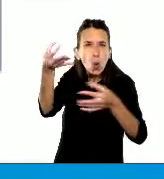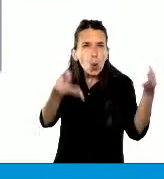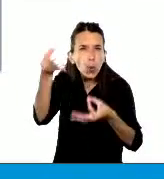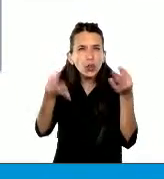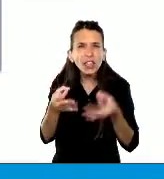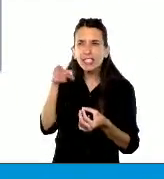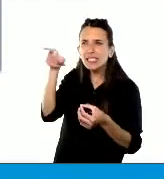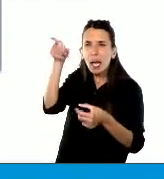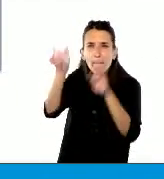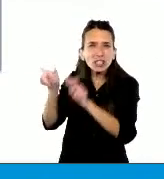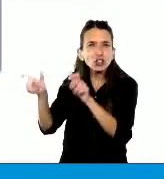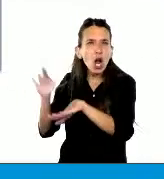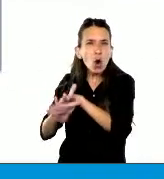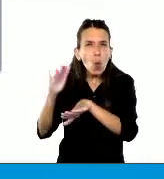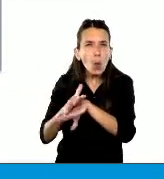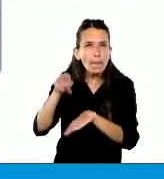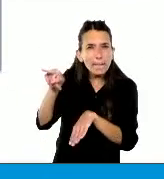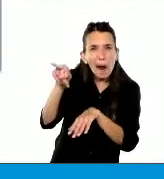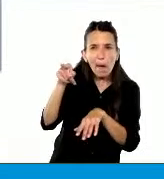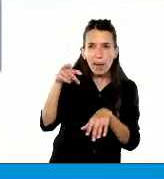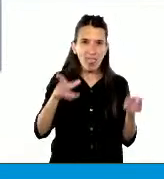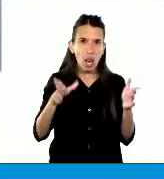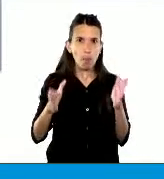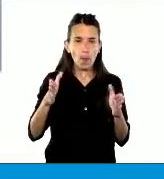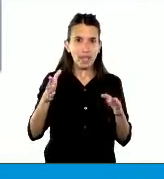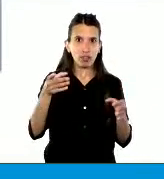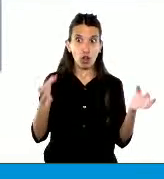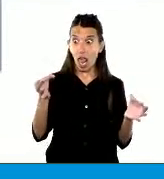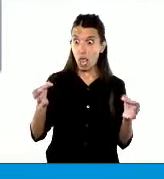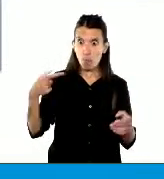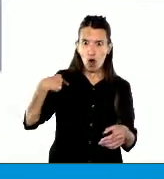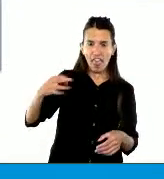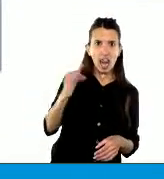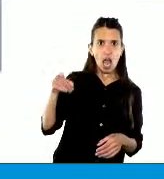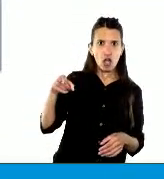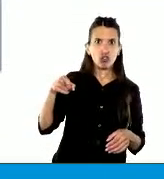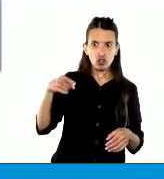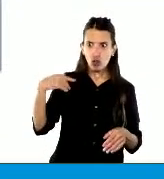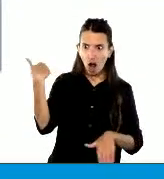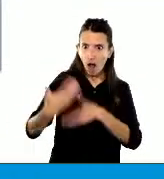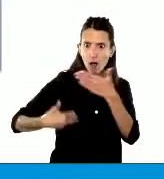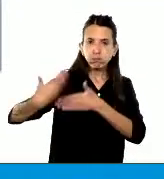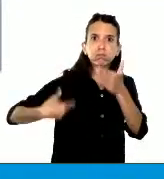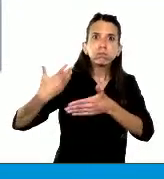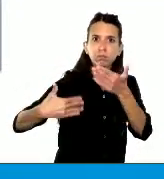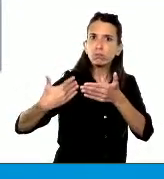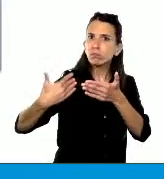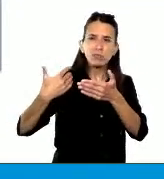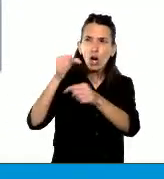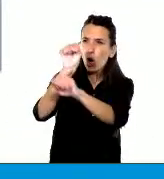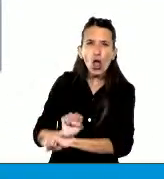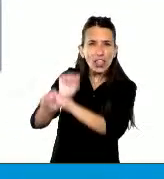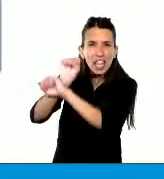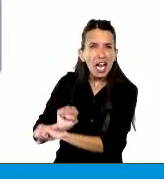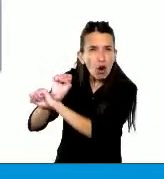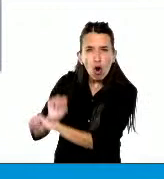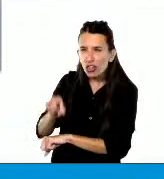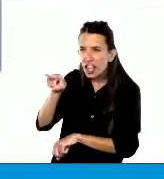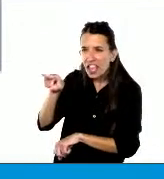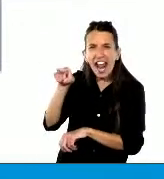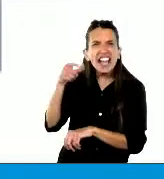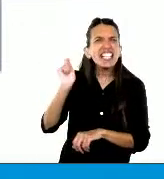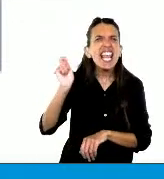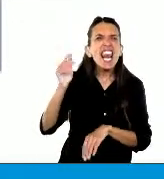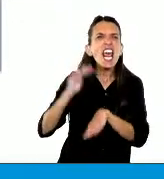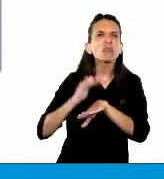voluntad política de Néstor Kirchner, de Cristina Fernández de Kirchner, en poder avanzar en condenar a los autores materiales.